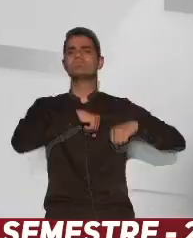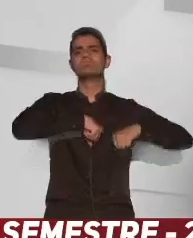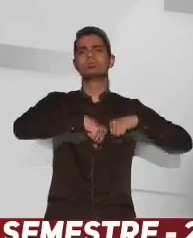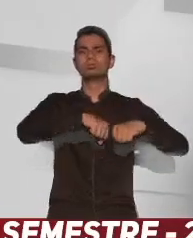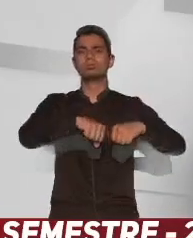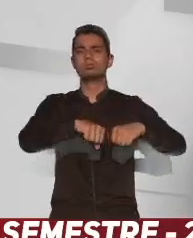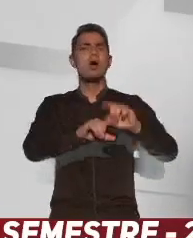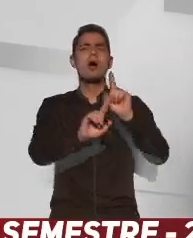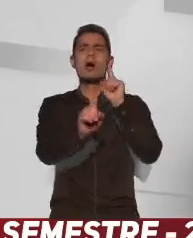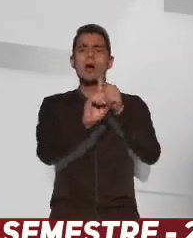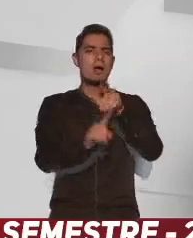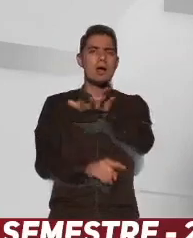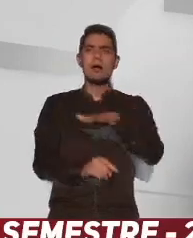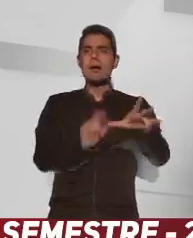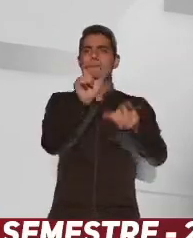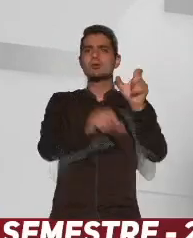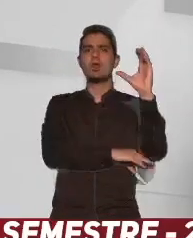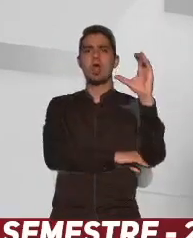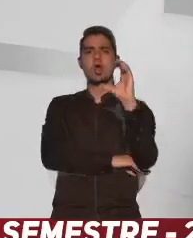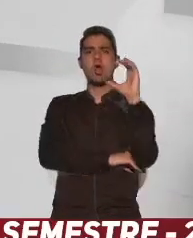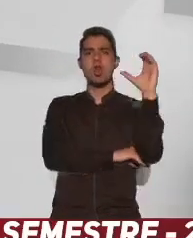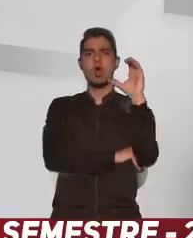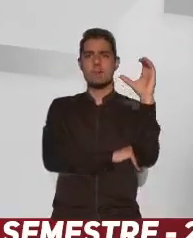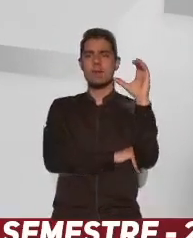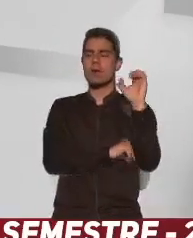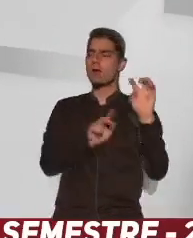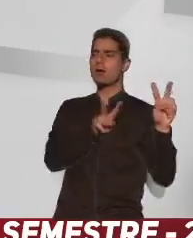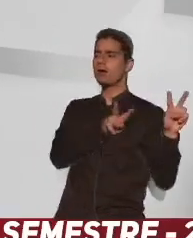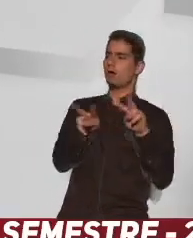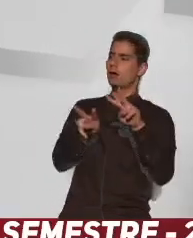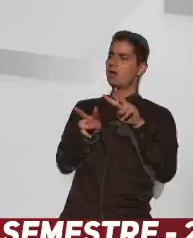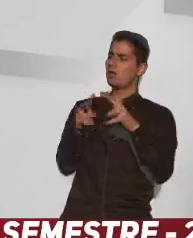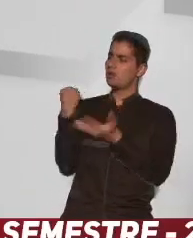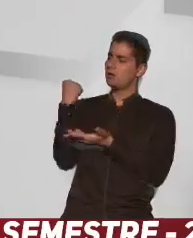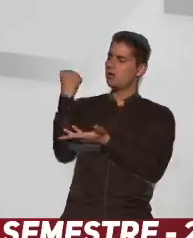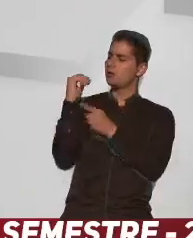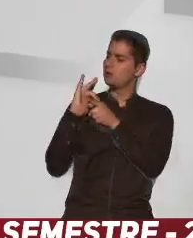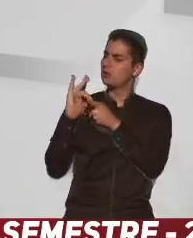colombianos tener una visión amplia de cómo ha sido la ejecución del